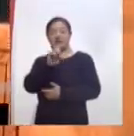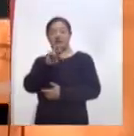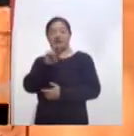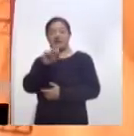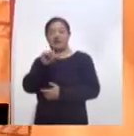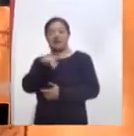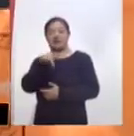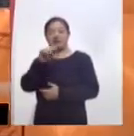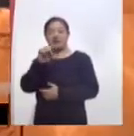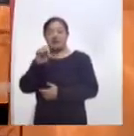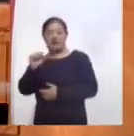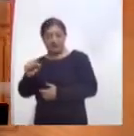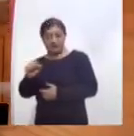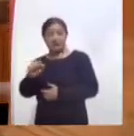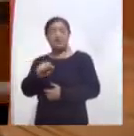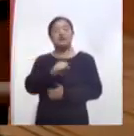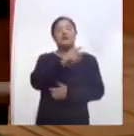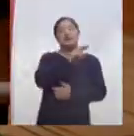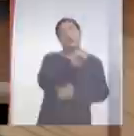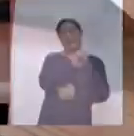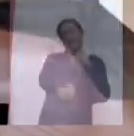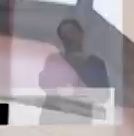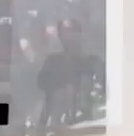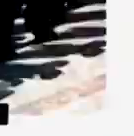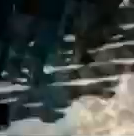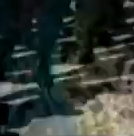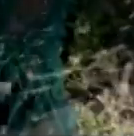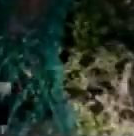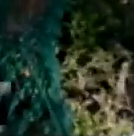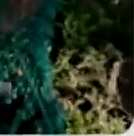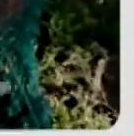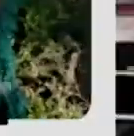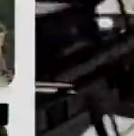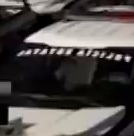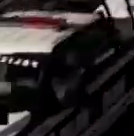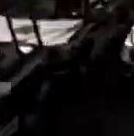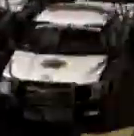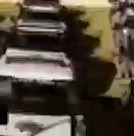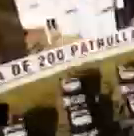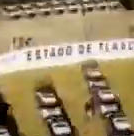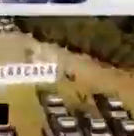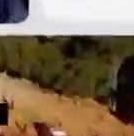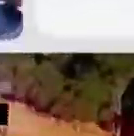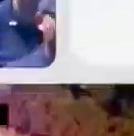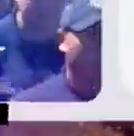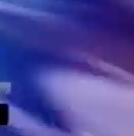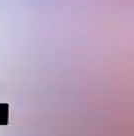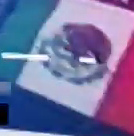Cuentacuentos. Para Ahora Noticias, Altagracia Corona.